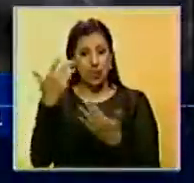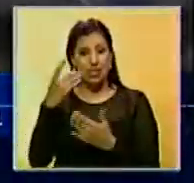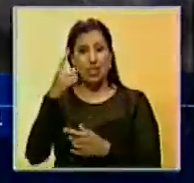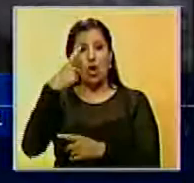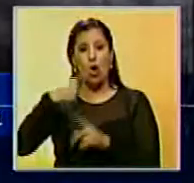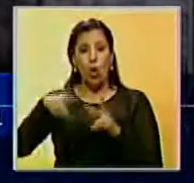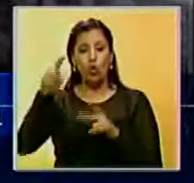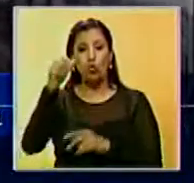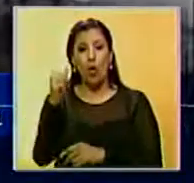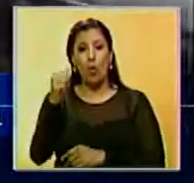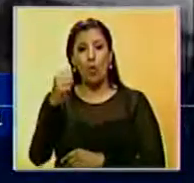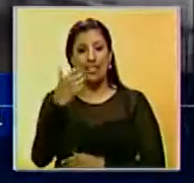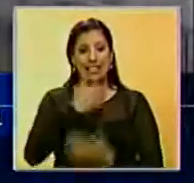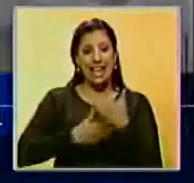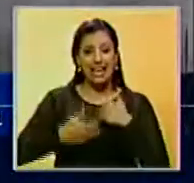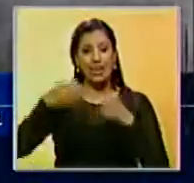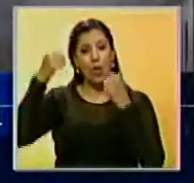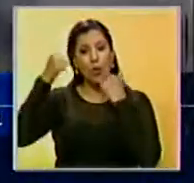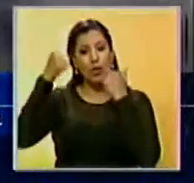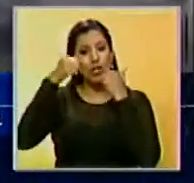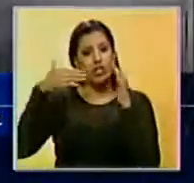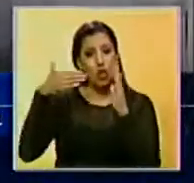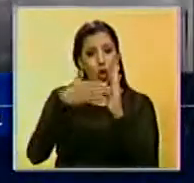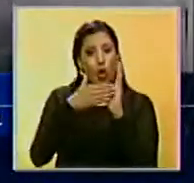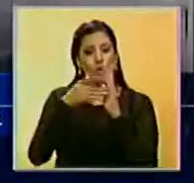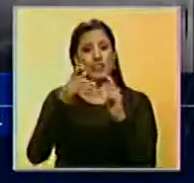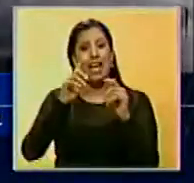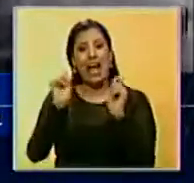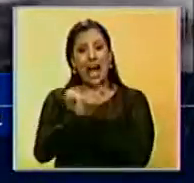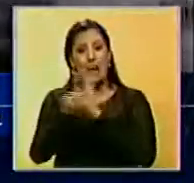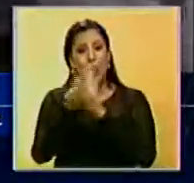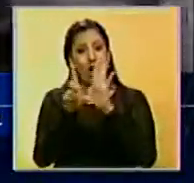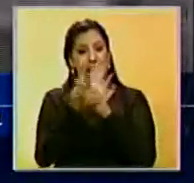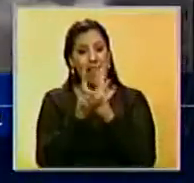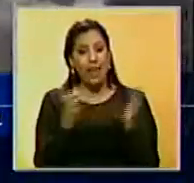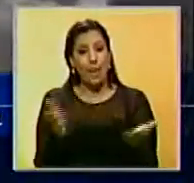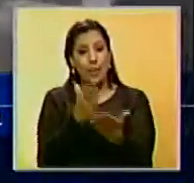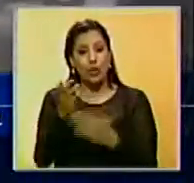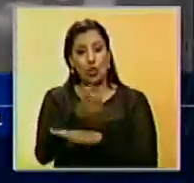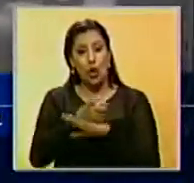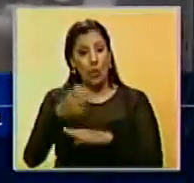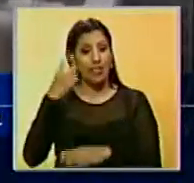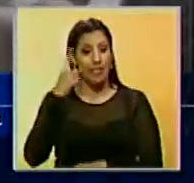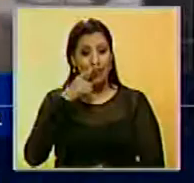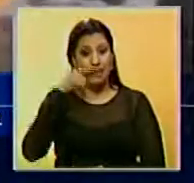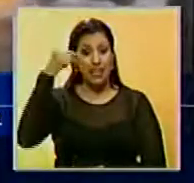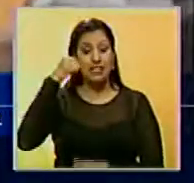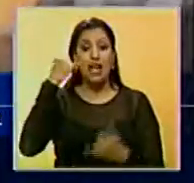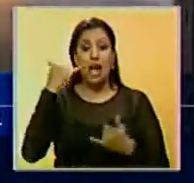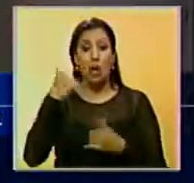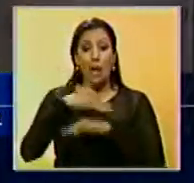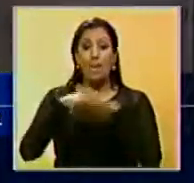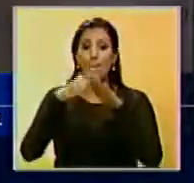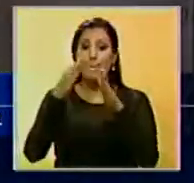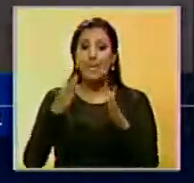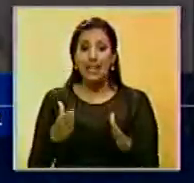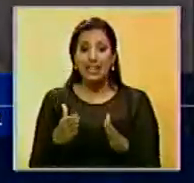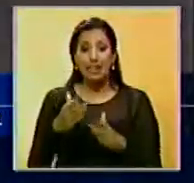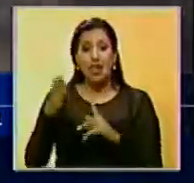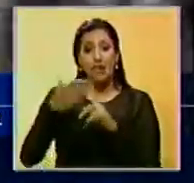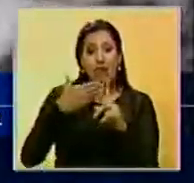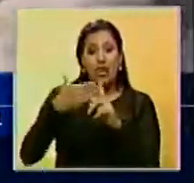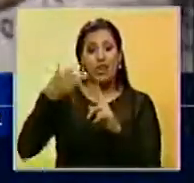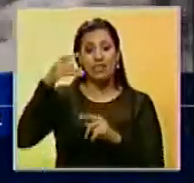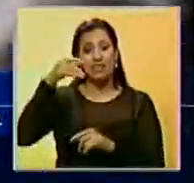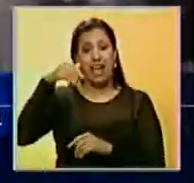dejaron a un oficial herido durante protestas contra las reformas laborales que impulsa el gobierno francés. Según el ministro Manuel Valls, la agresión